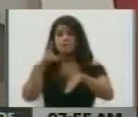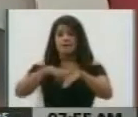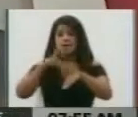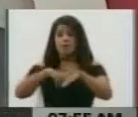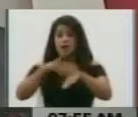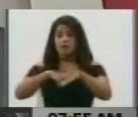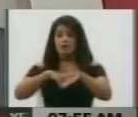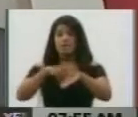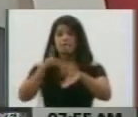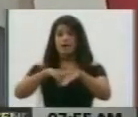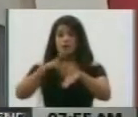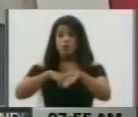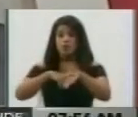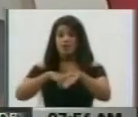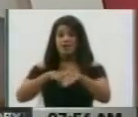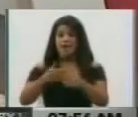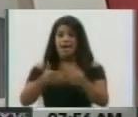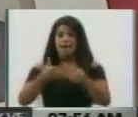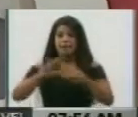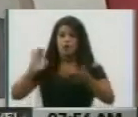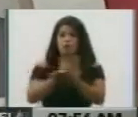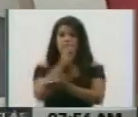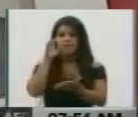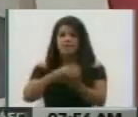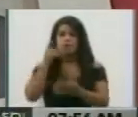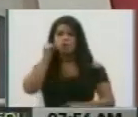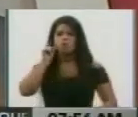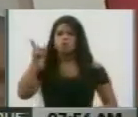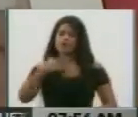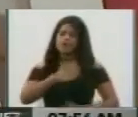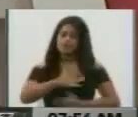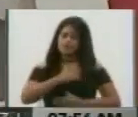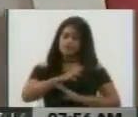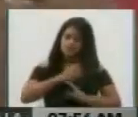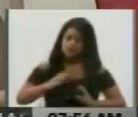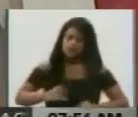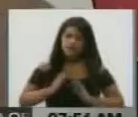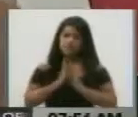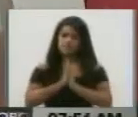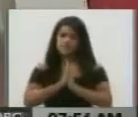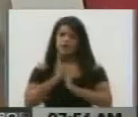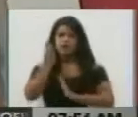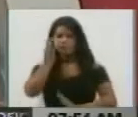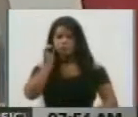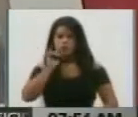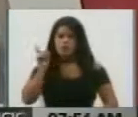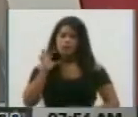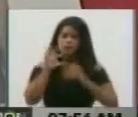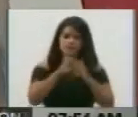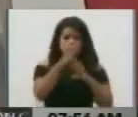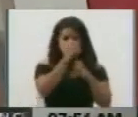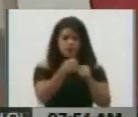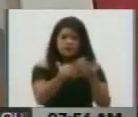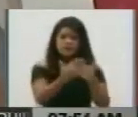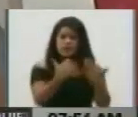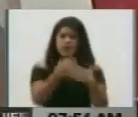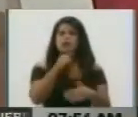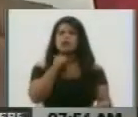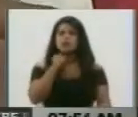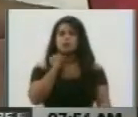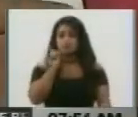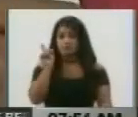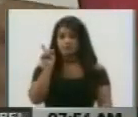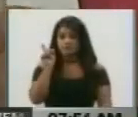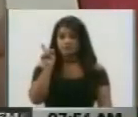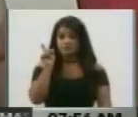contra el presidente Lugo. Fíjate, ella es muy religiosa, muy cristiana, entonces se ganó relativamente la confianza del presidente Lugo. Y